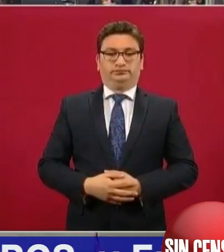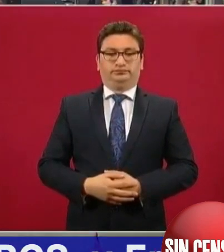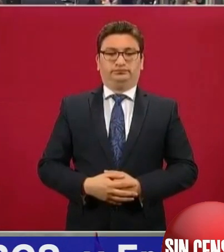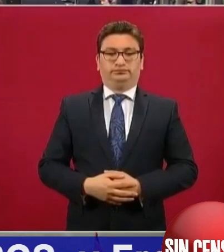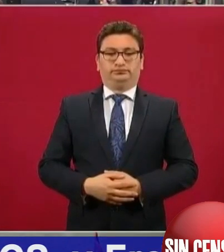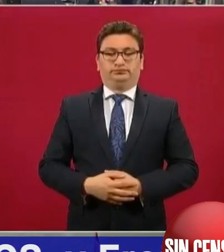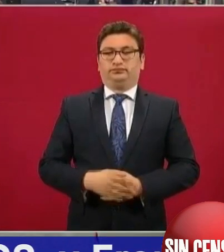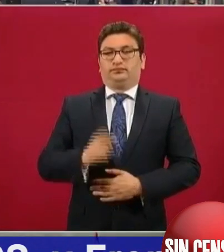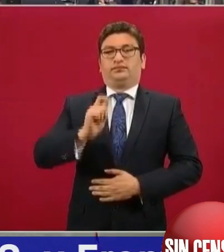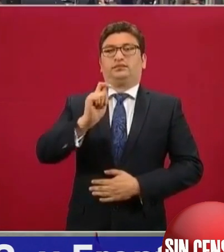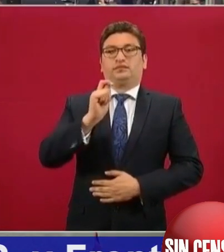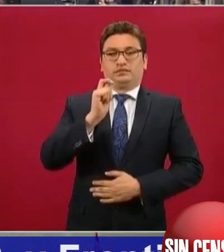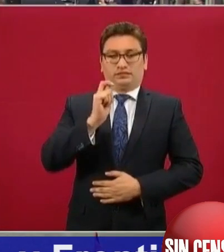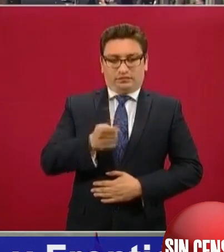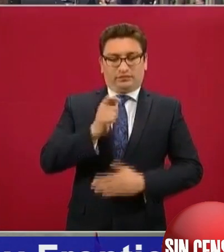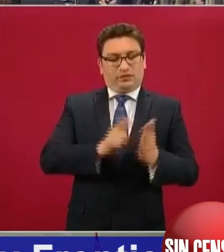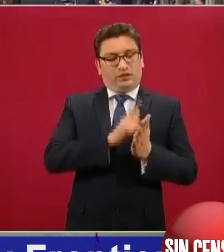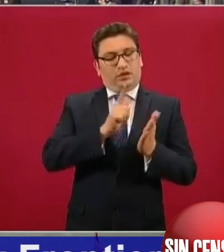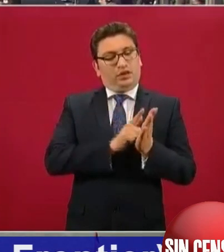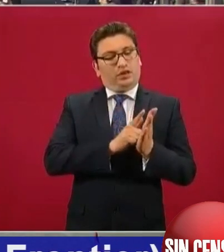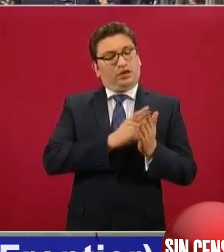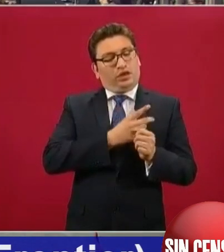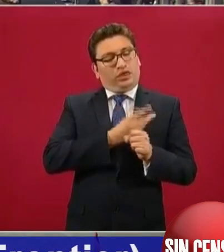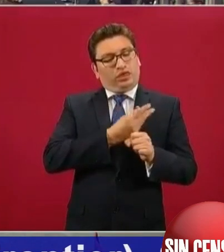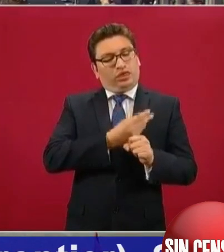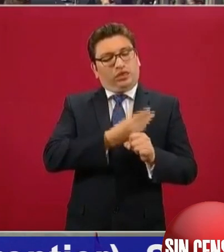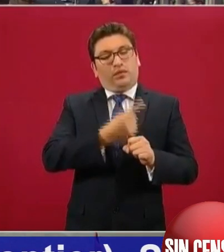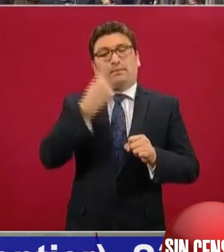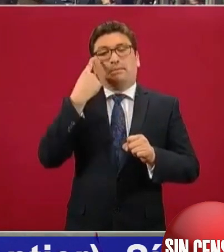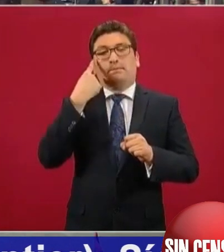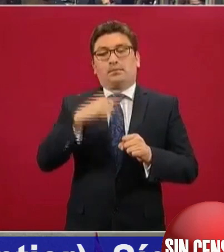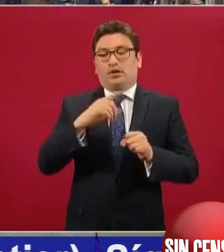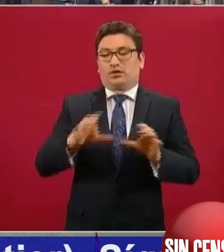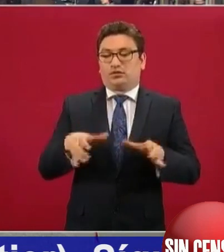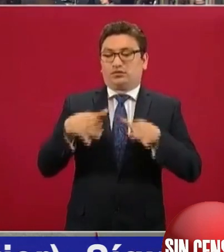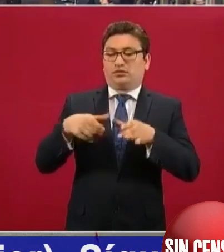que significó ajustar el marco legal para beneficio de particulares,